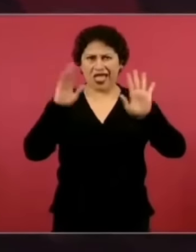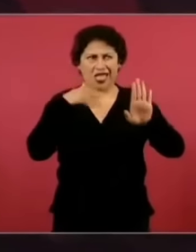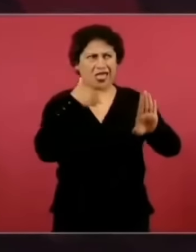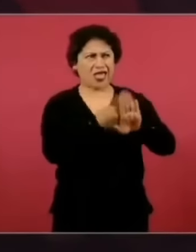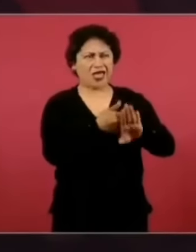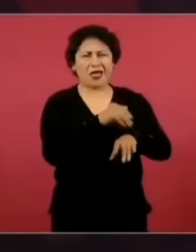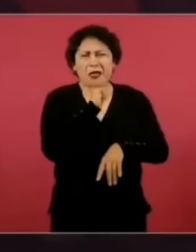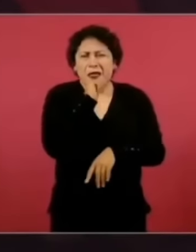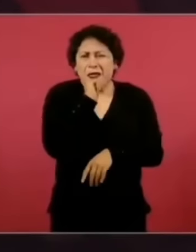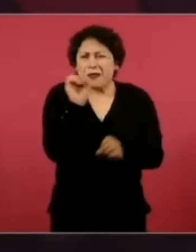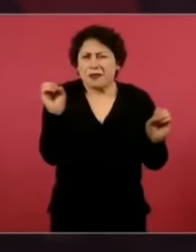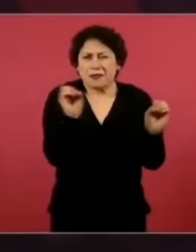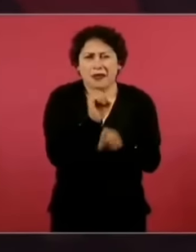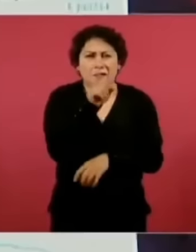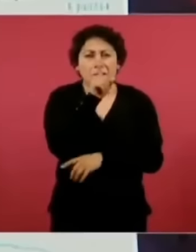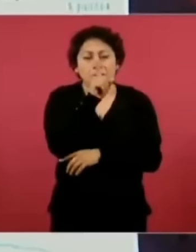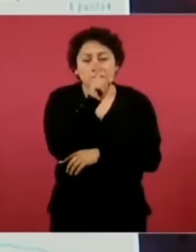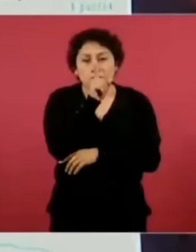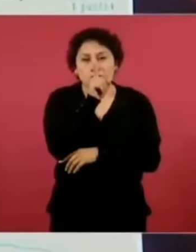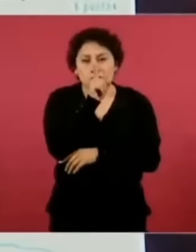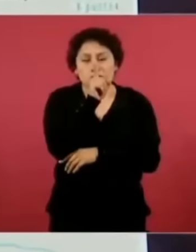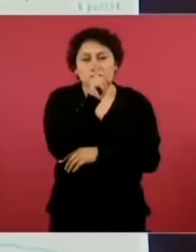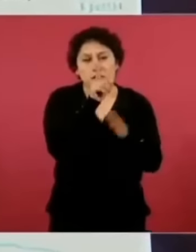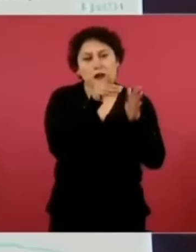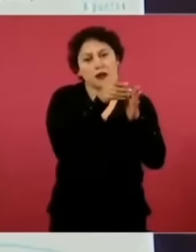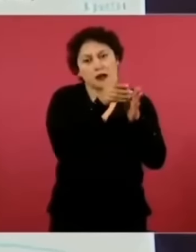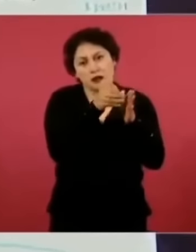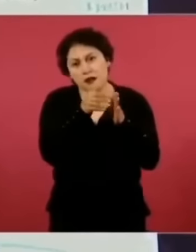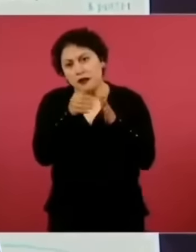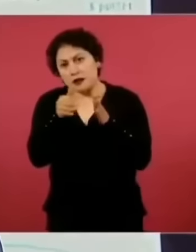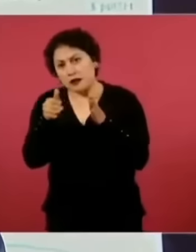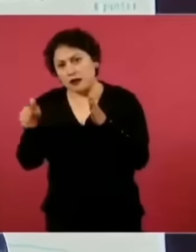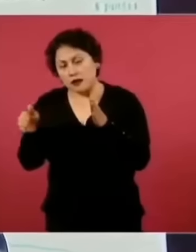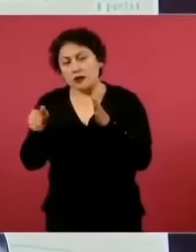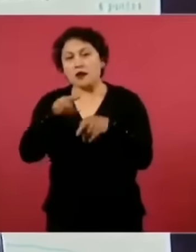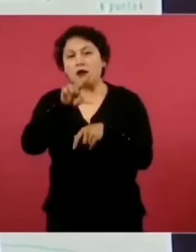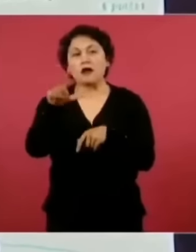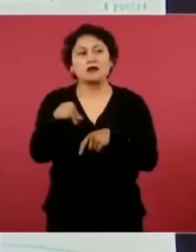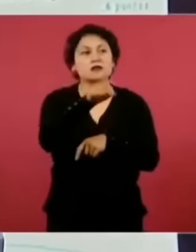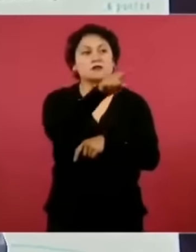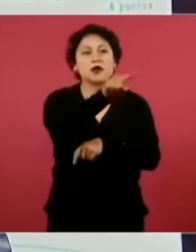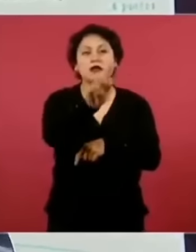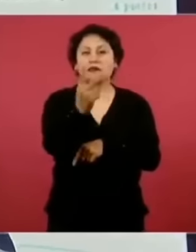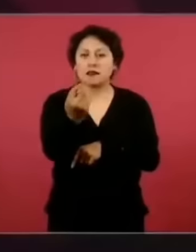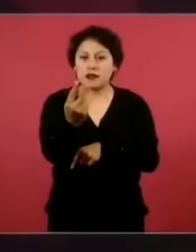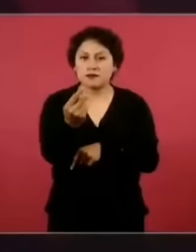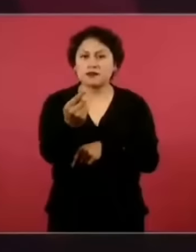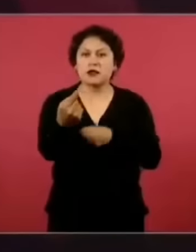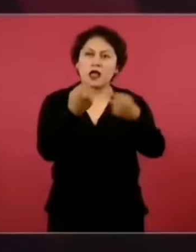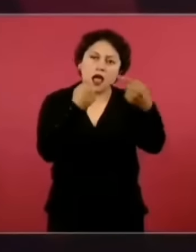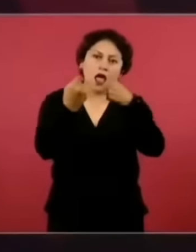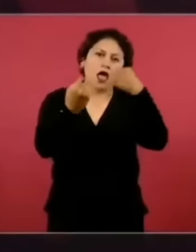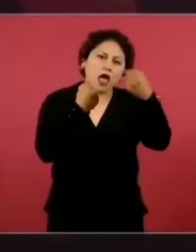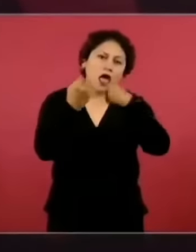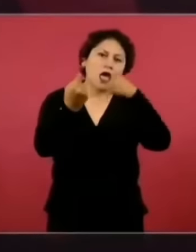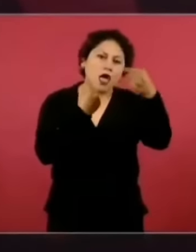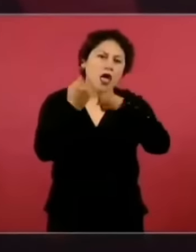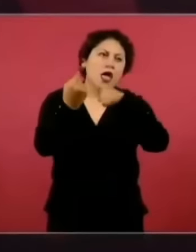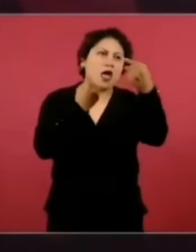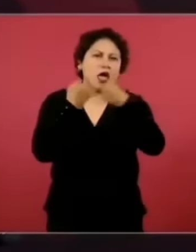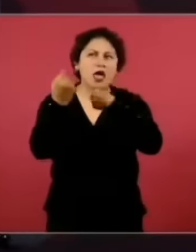Hasta últimamente, que ya eran muchos los insultos, y creo que hice una mención. Pero